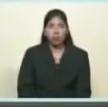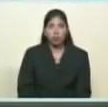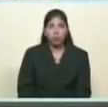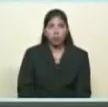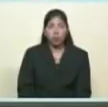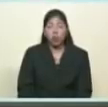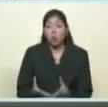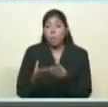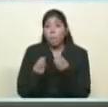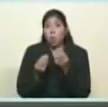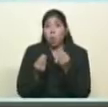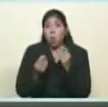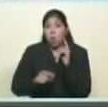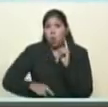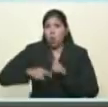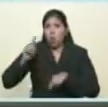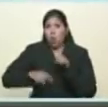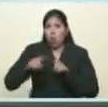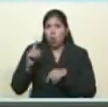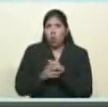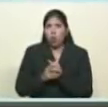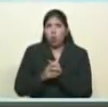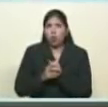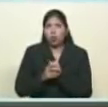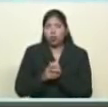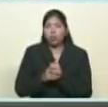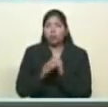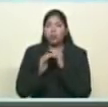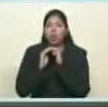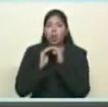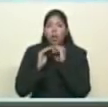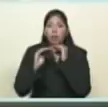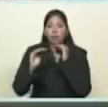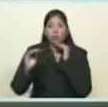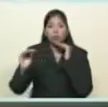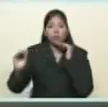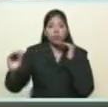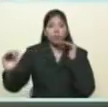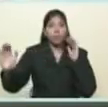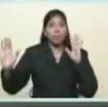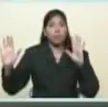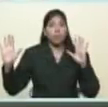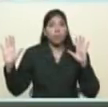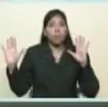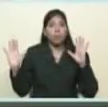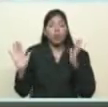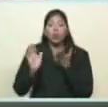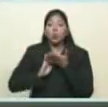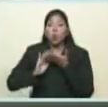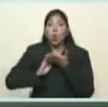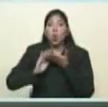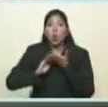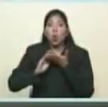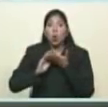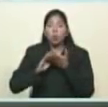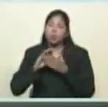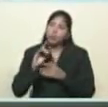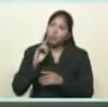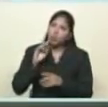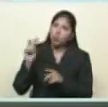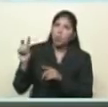Y muchas cosas, como dijo José Martí, en silencio han tenido que ser. Muchas soluciones que hemos encontrado en el